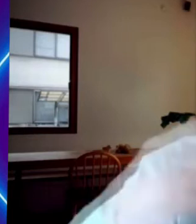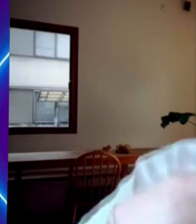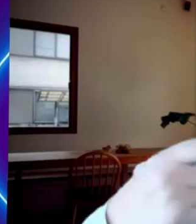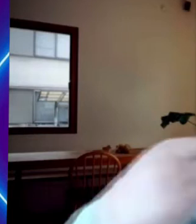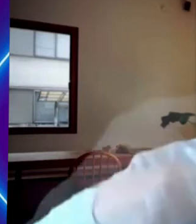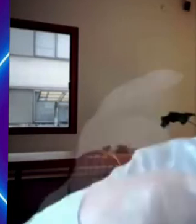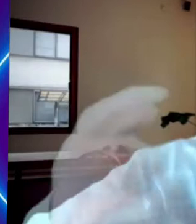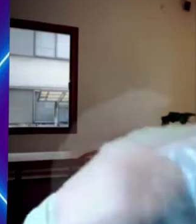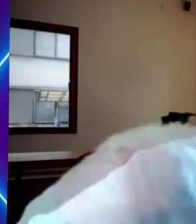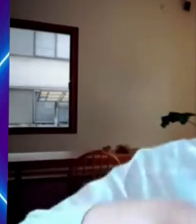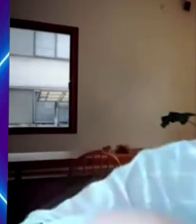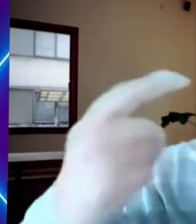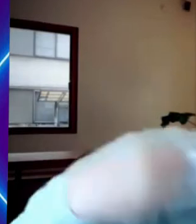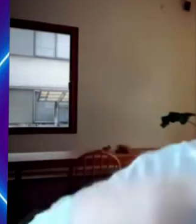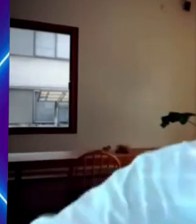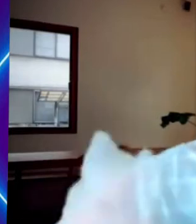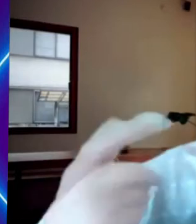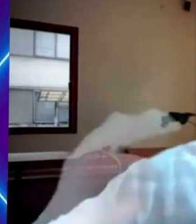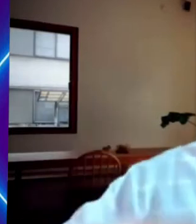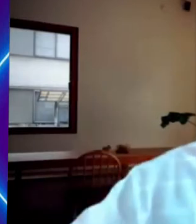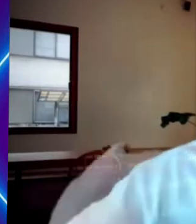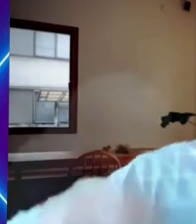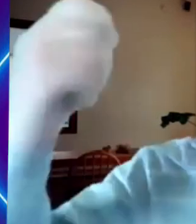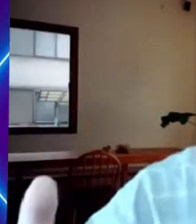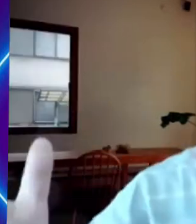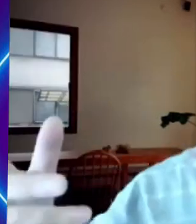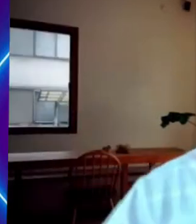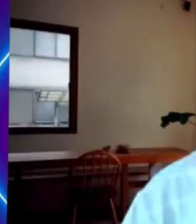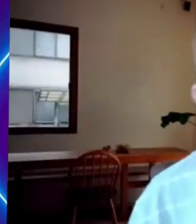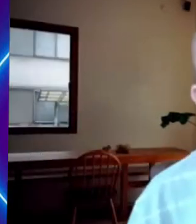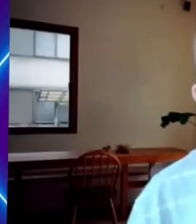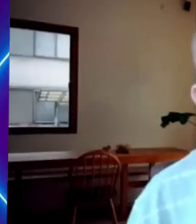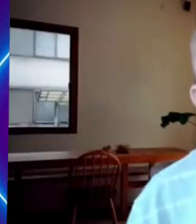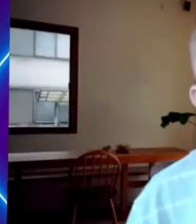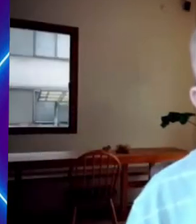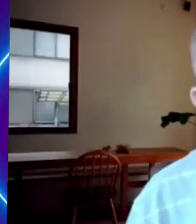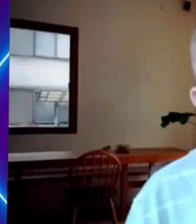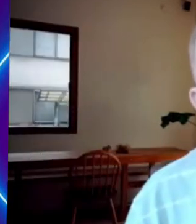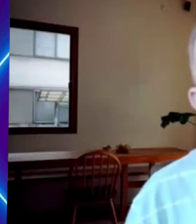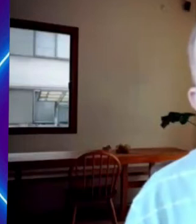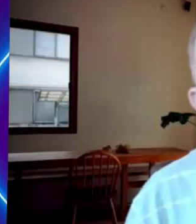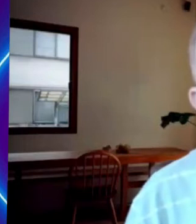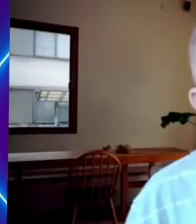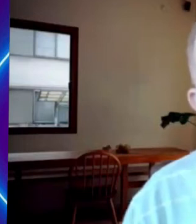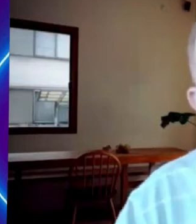yo cuento 1, 2, 3, 4, 5, 14 mil dólares, iba y compraba un auto